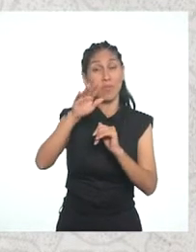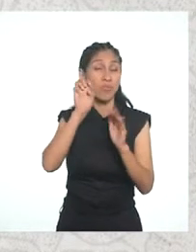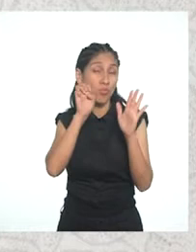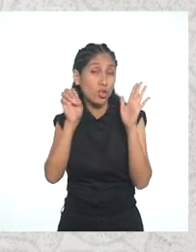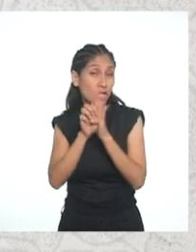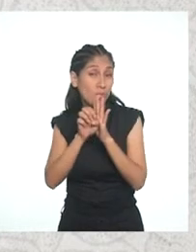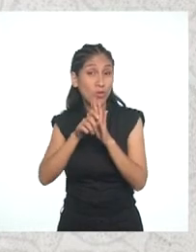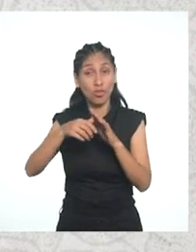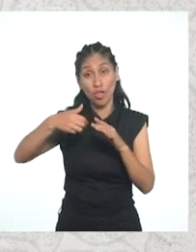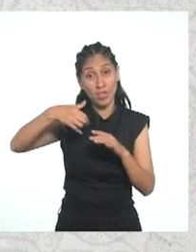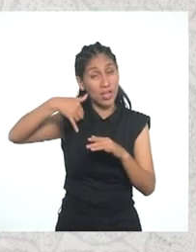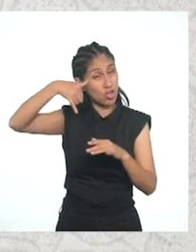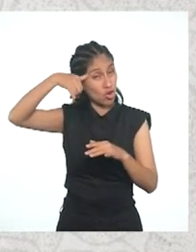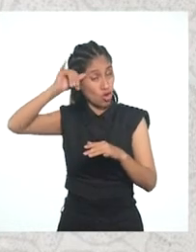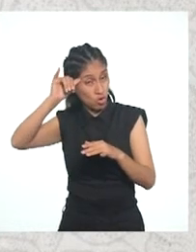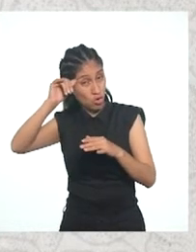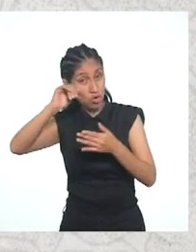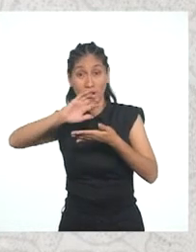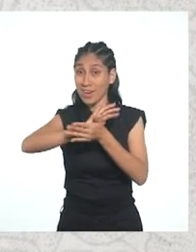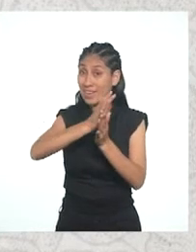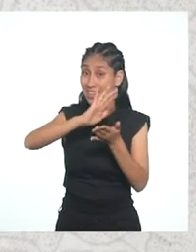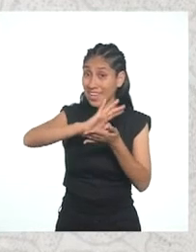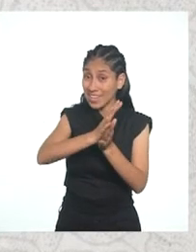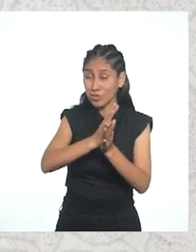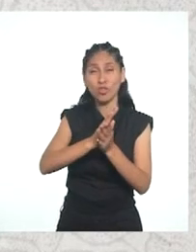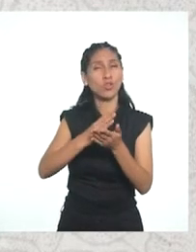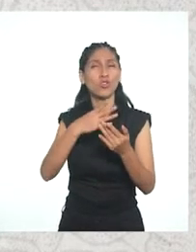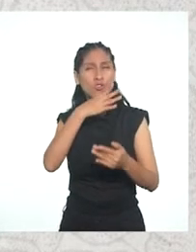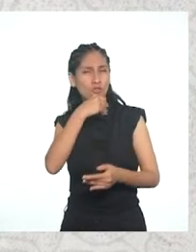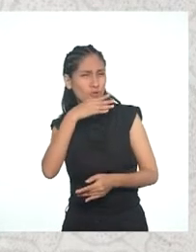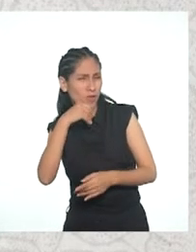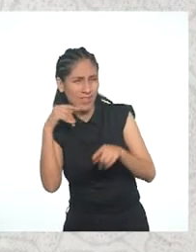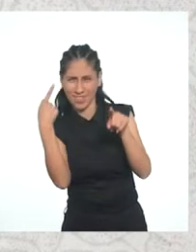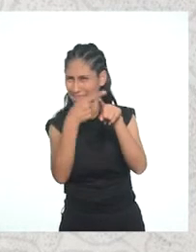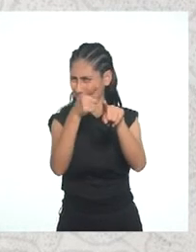de yogur, queso, chocolate, etc.